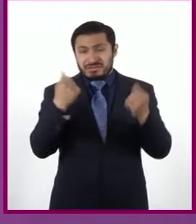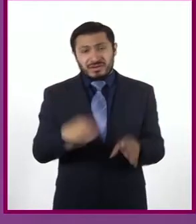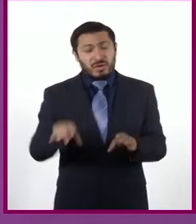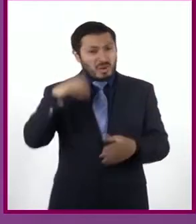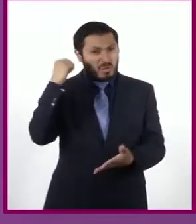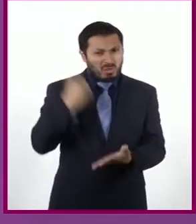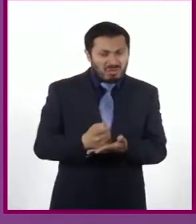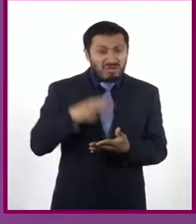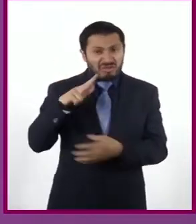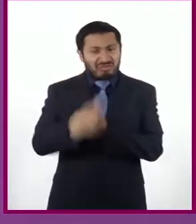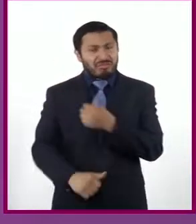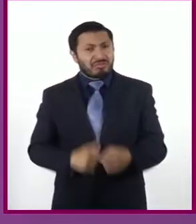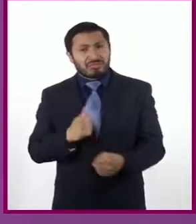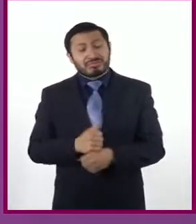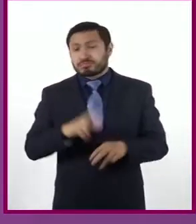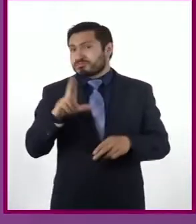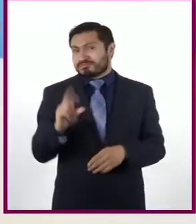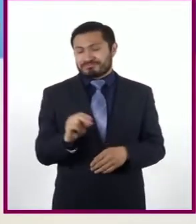la mayoría de edad.